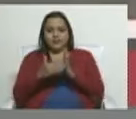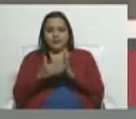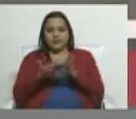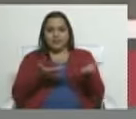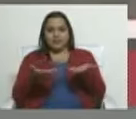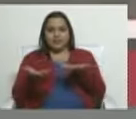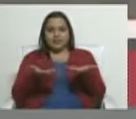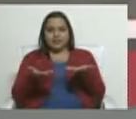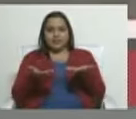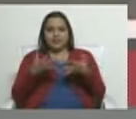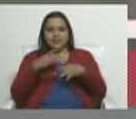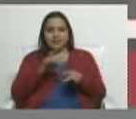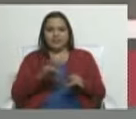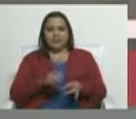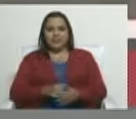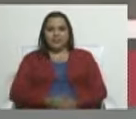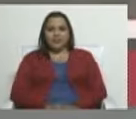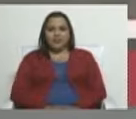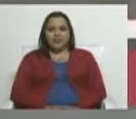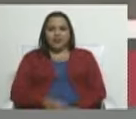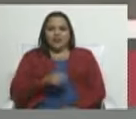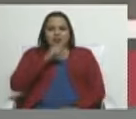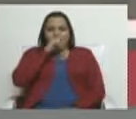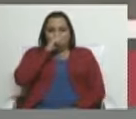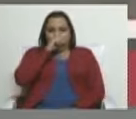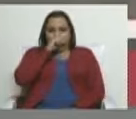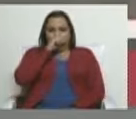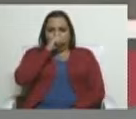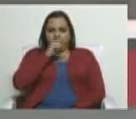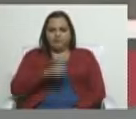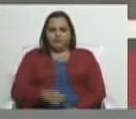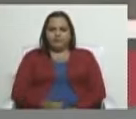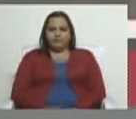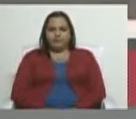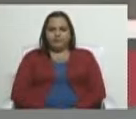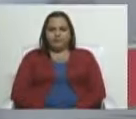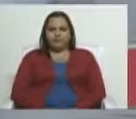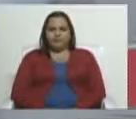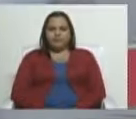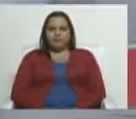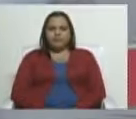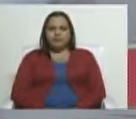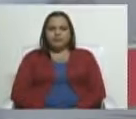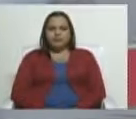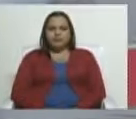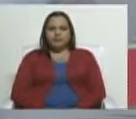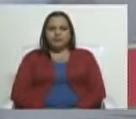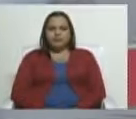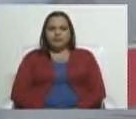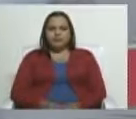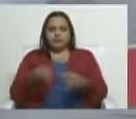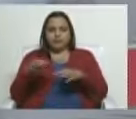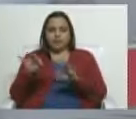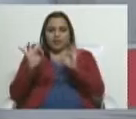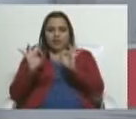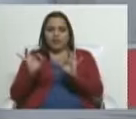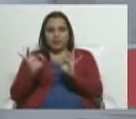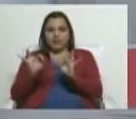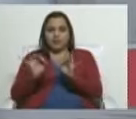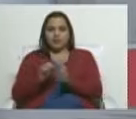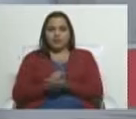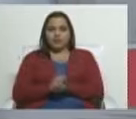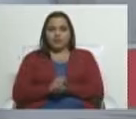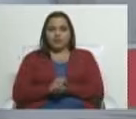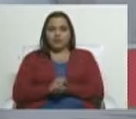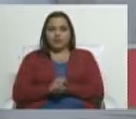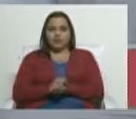Ah, interesante. Pero te decía, no importa, seguro, en el caso específico del posfascismo, y por eso